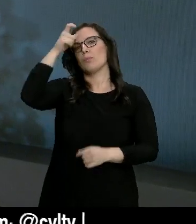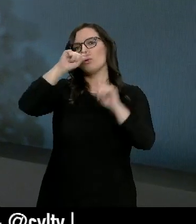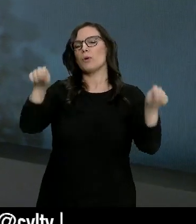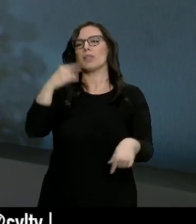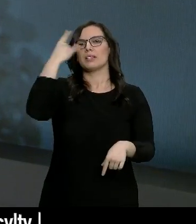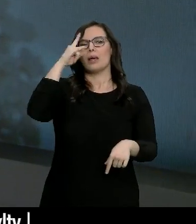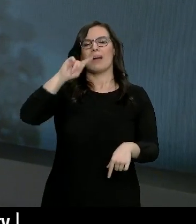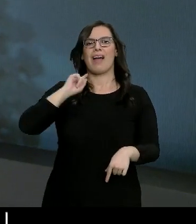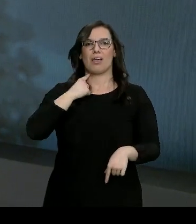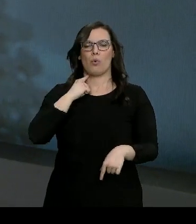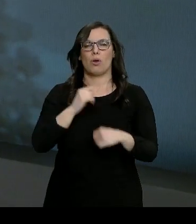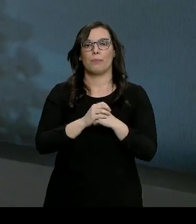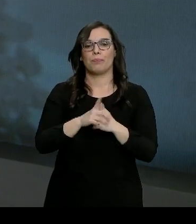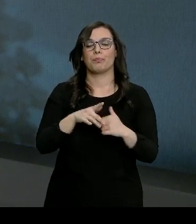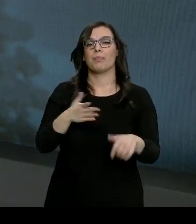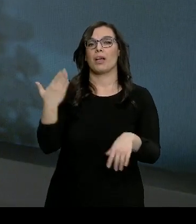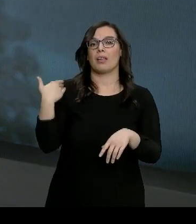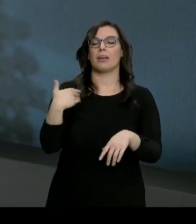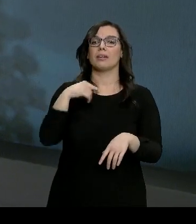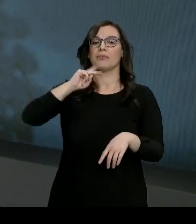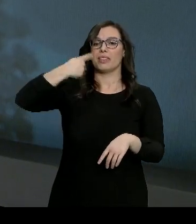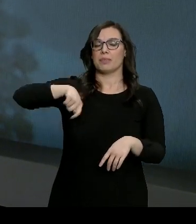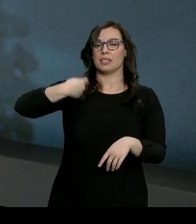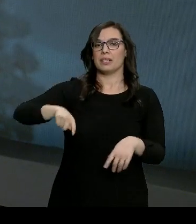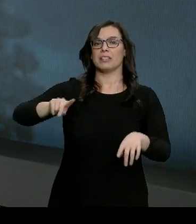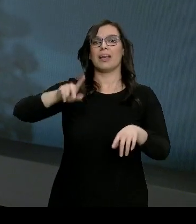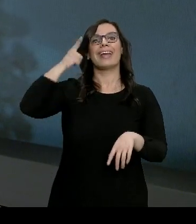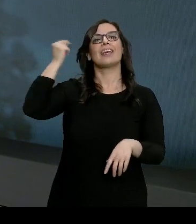Guijuelo. Lo avanzaba el vicepresidente Francisco Igea en el